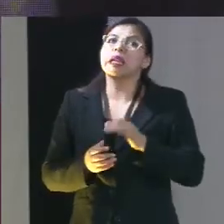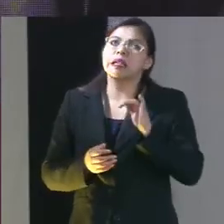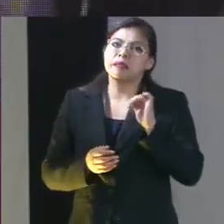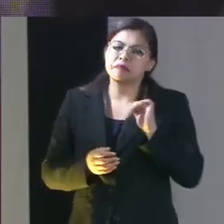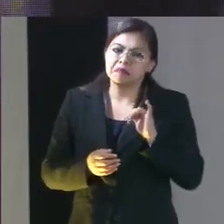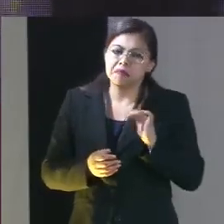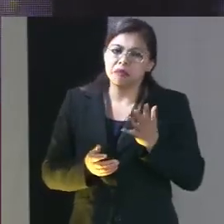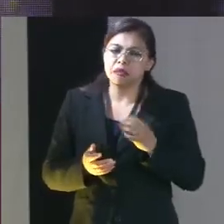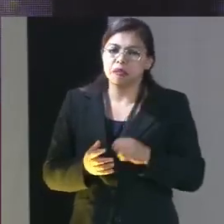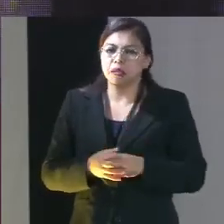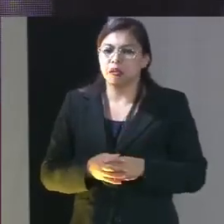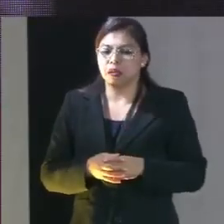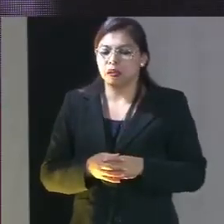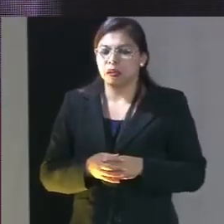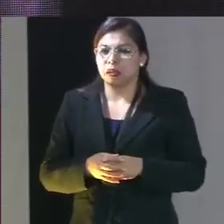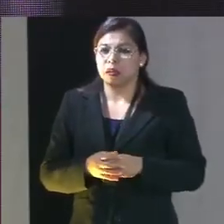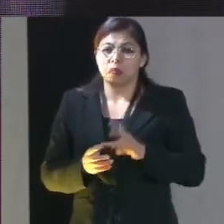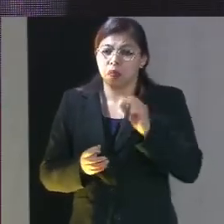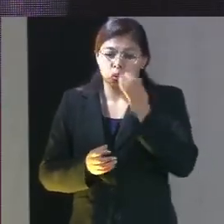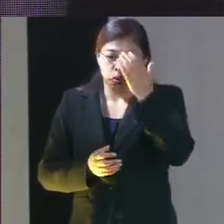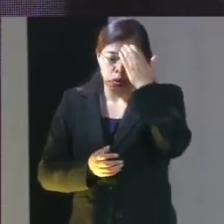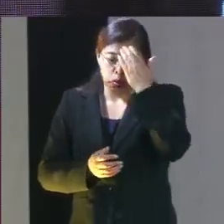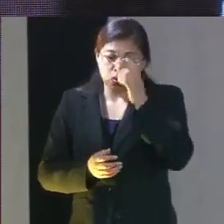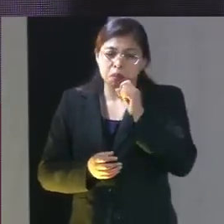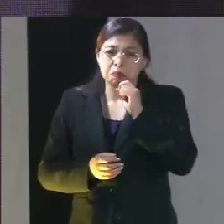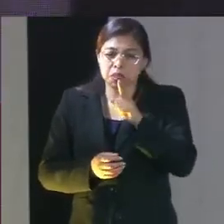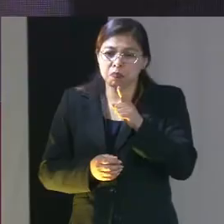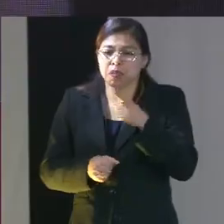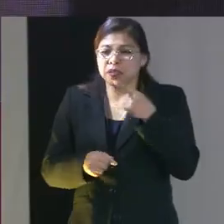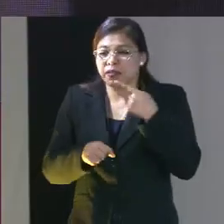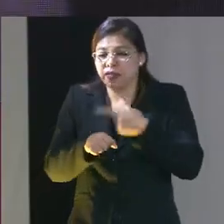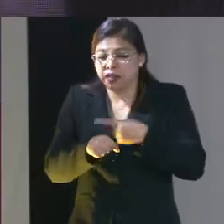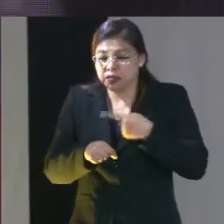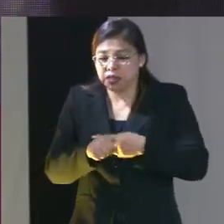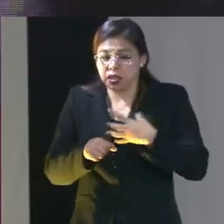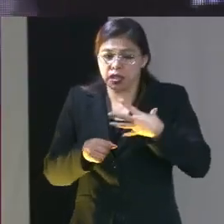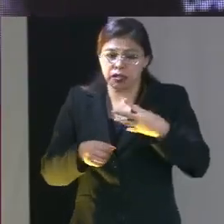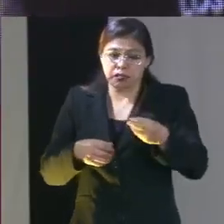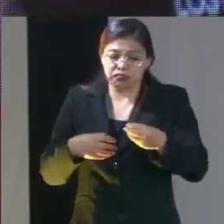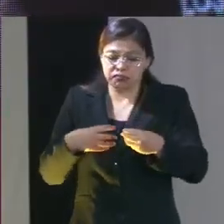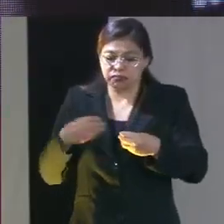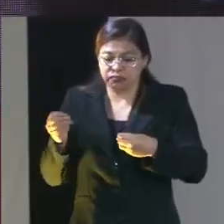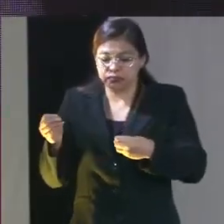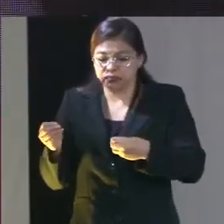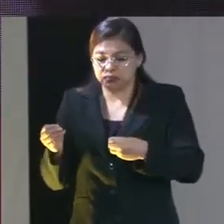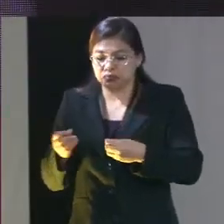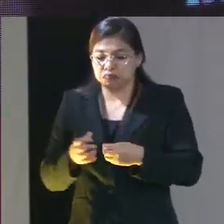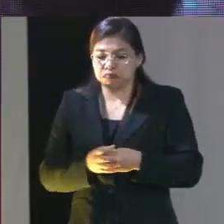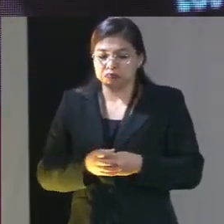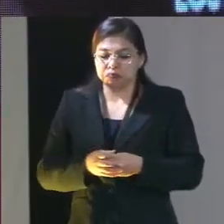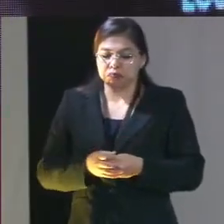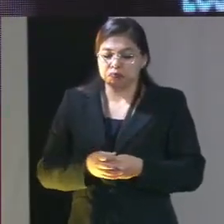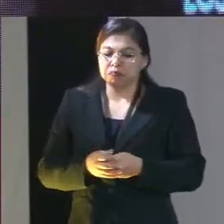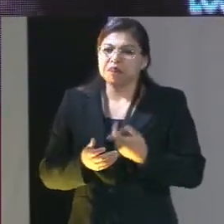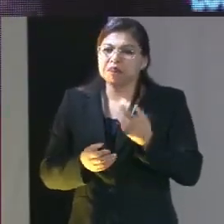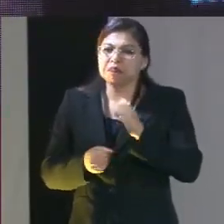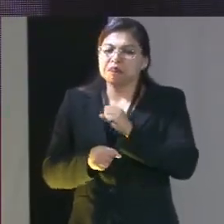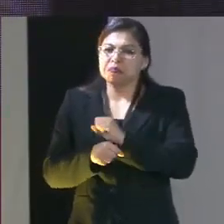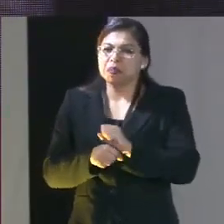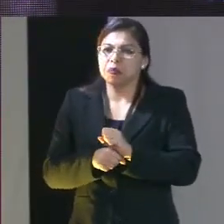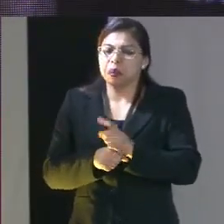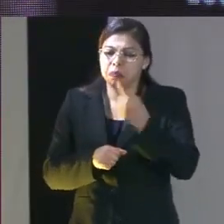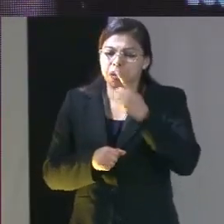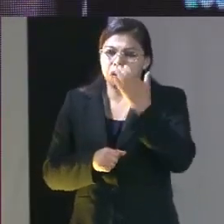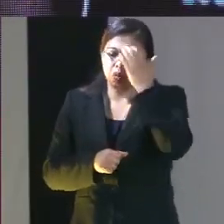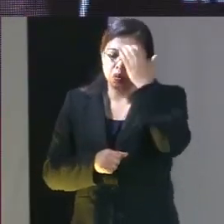sí, sin conocer de gérmenes, porque faltaban siglo y medio para que se conocieran,